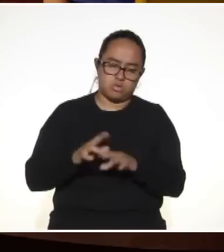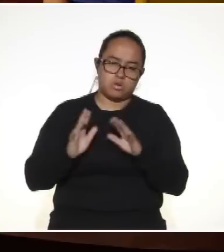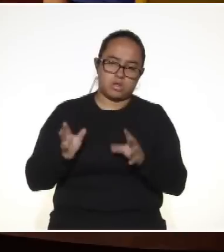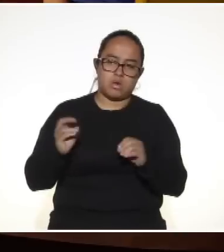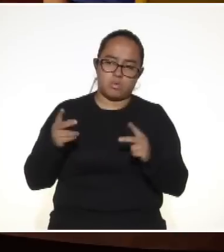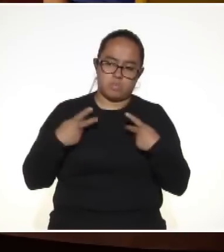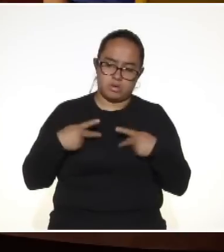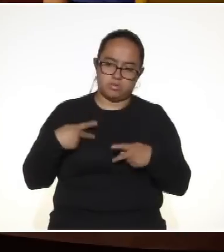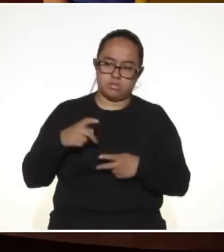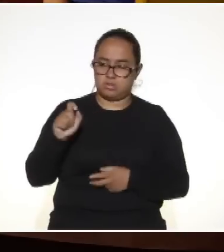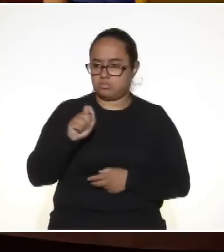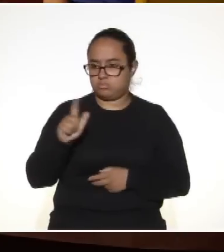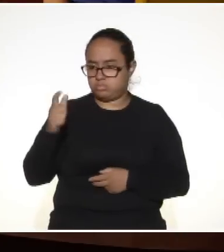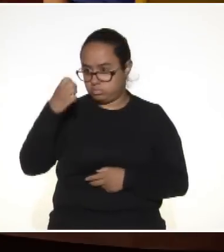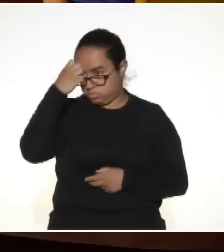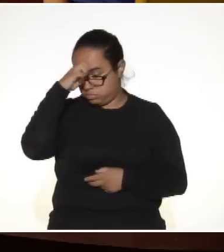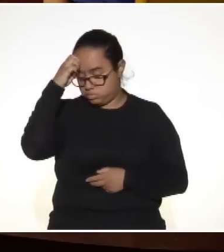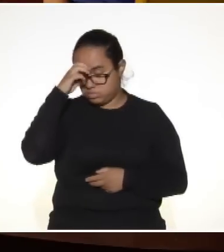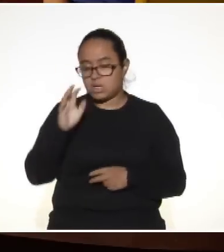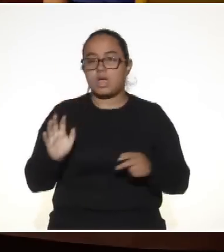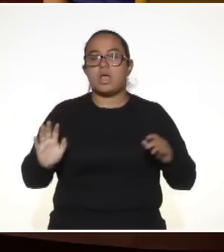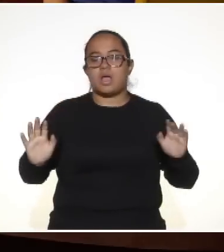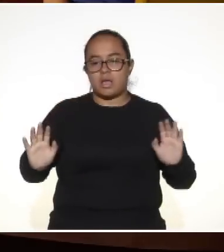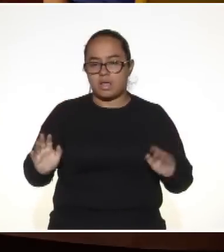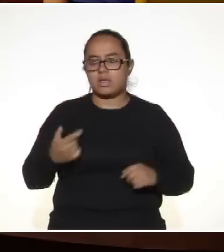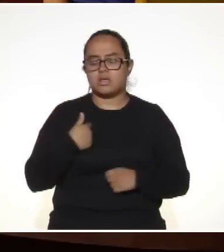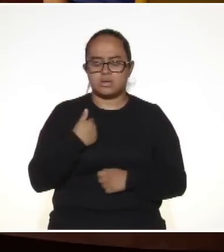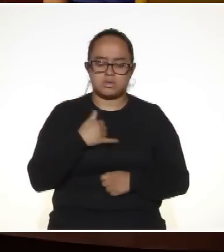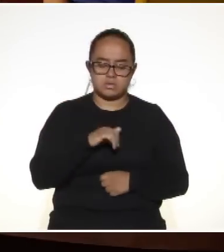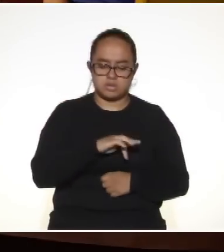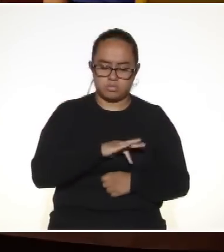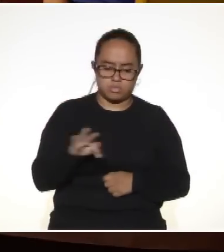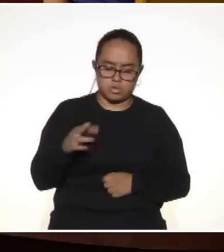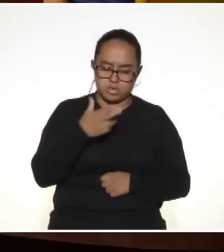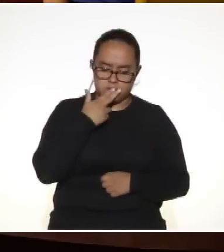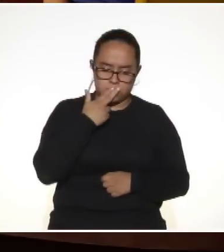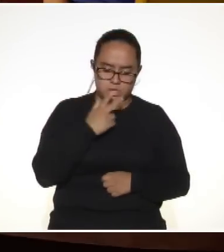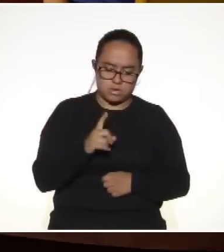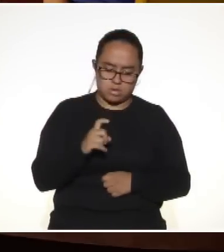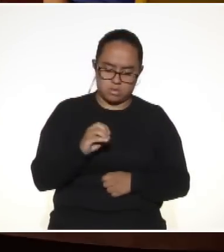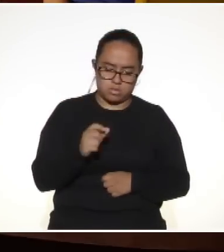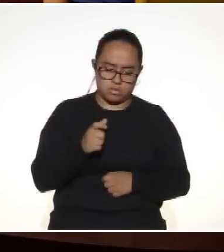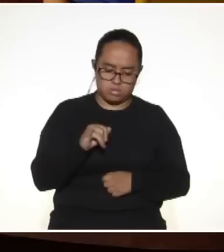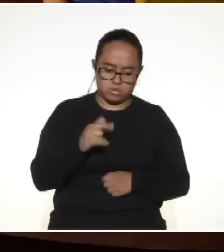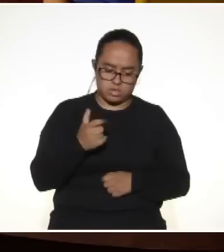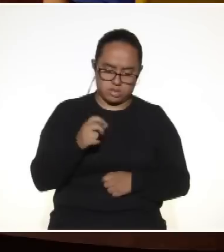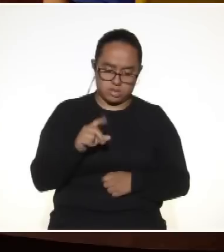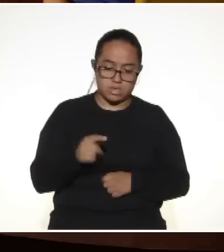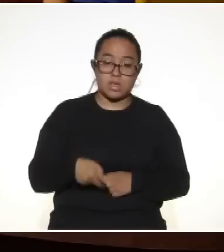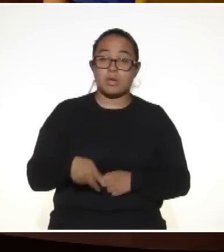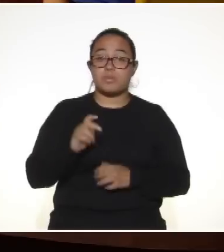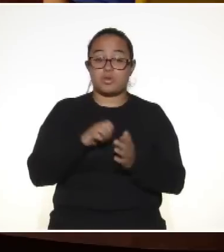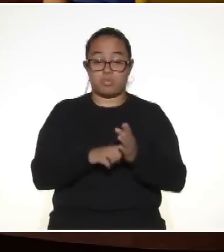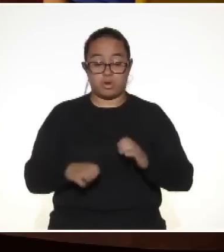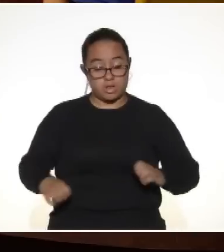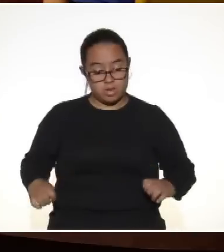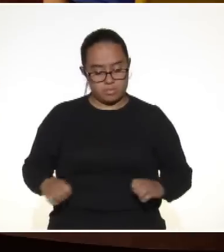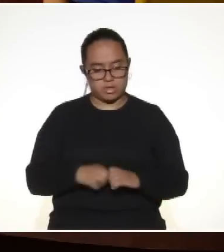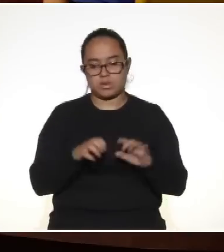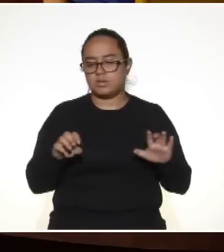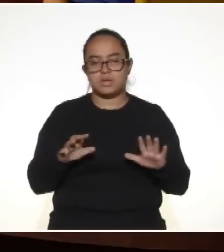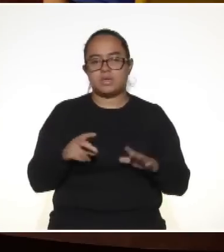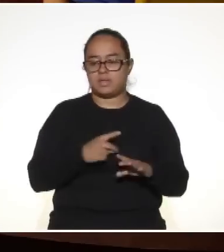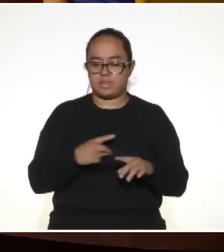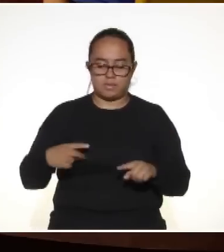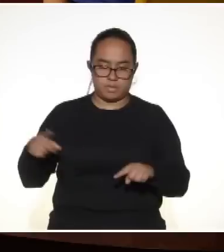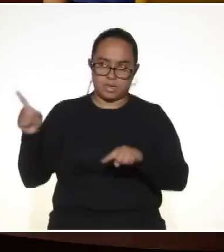del profesional de la salud, entonces ya sabrías en qué circunstancias se podría utilizar. Pero para fines de primeros auxilios debemos sacarla de